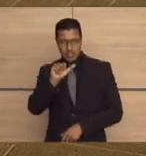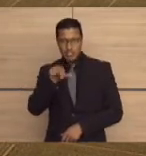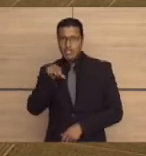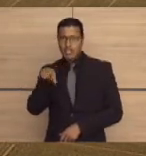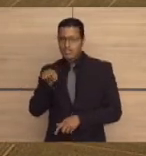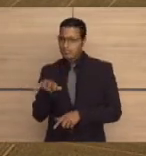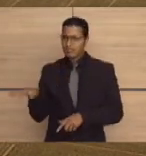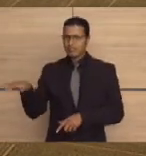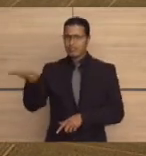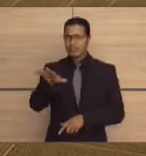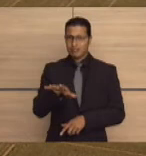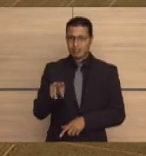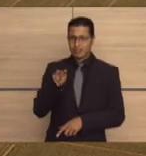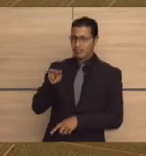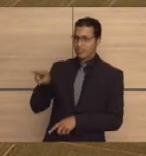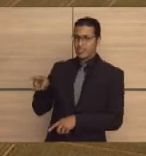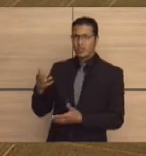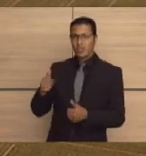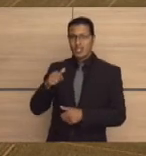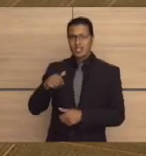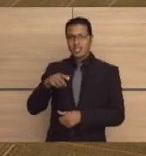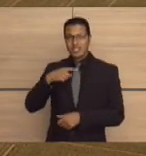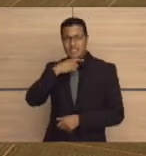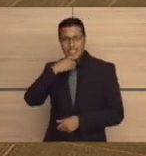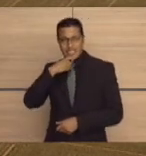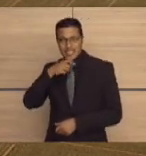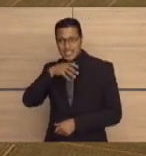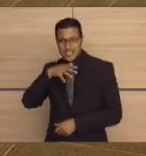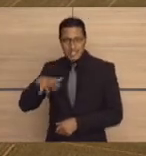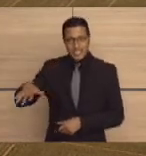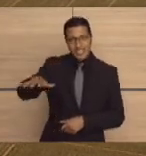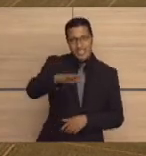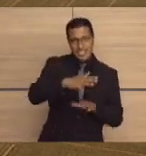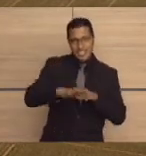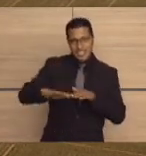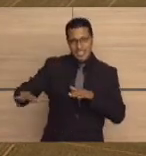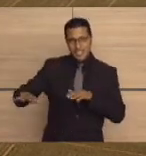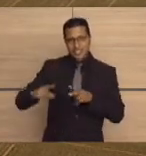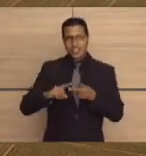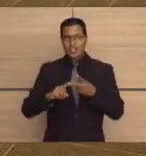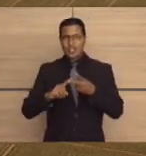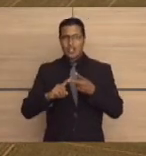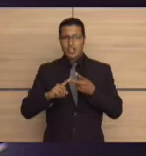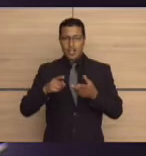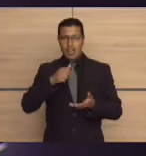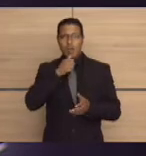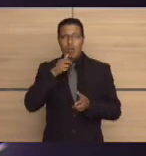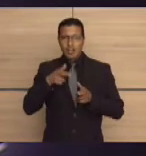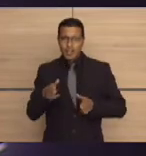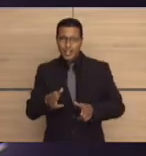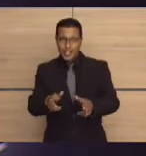tan disímiles como el desierto de la Guajira, la gobernación de la región de Santa Marta, el río Magdalena